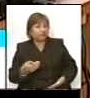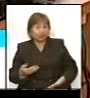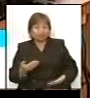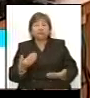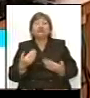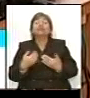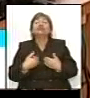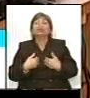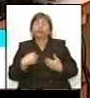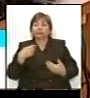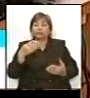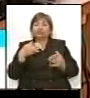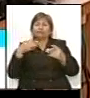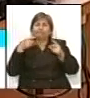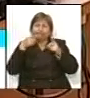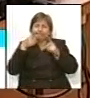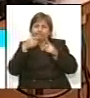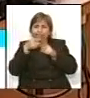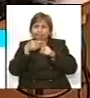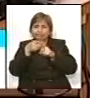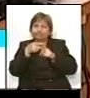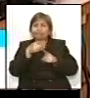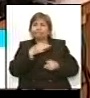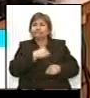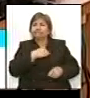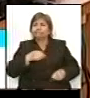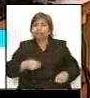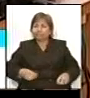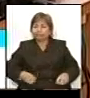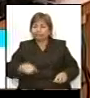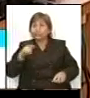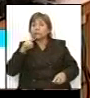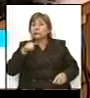ser el ministerio directamente. Y eso es el tema, ¿no?